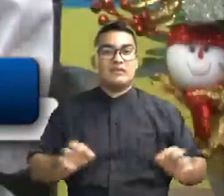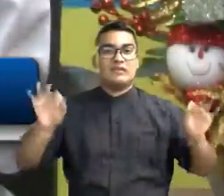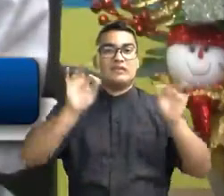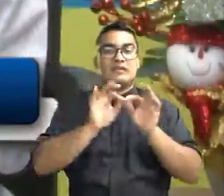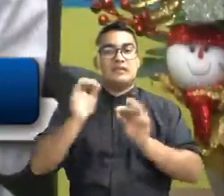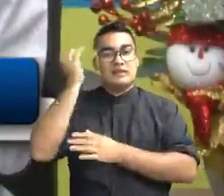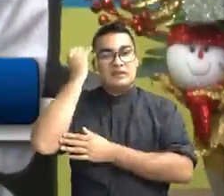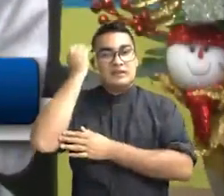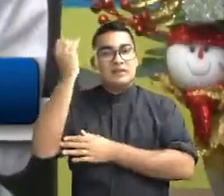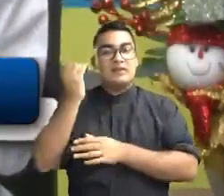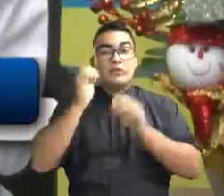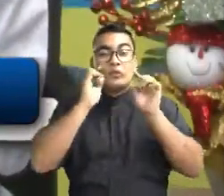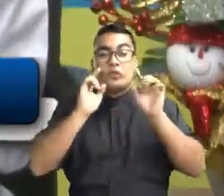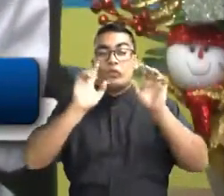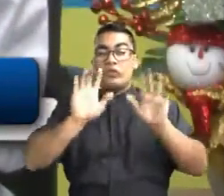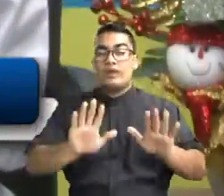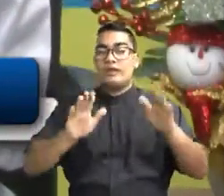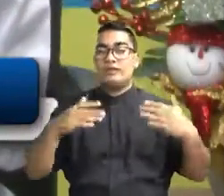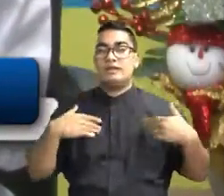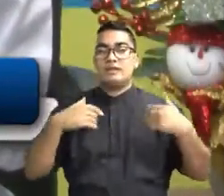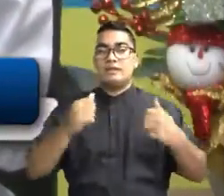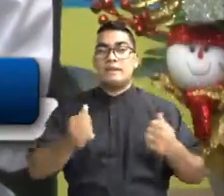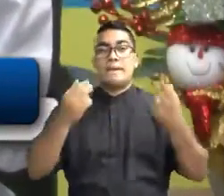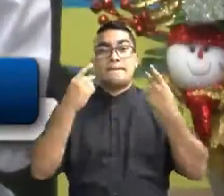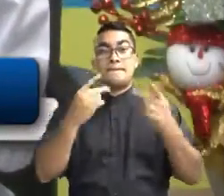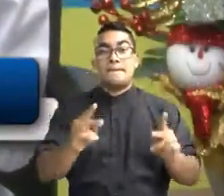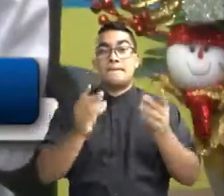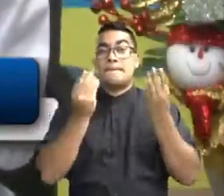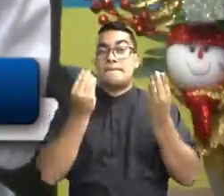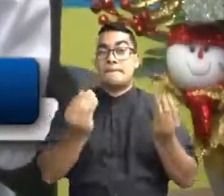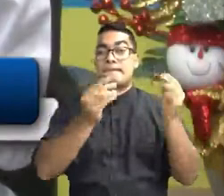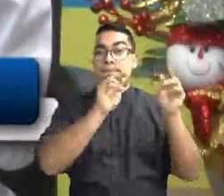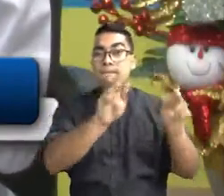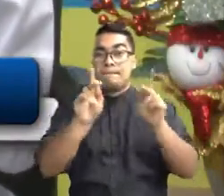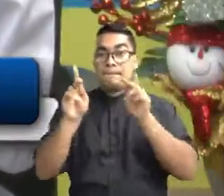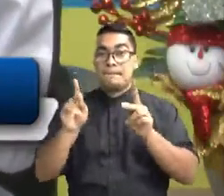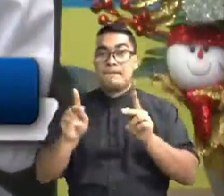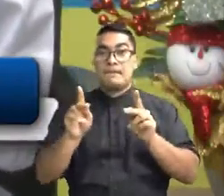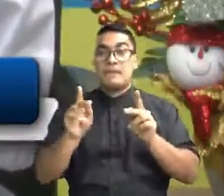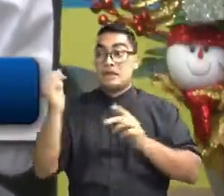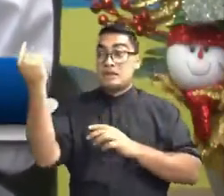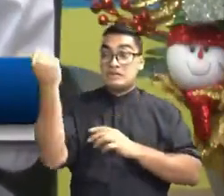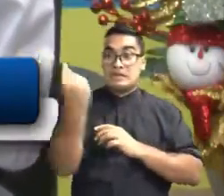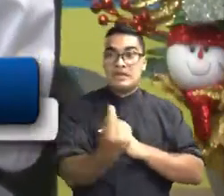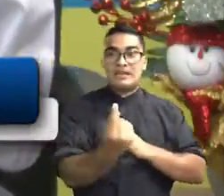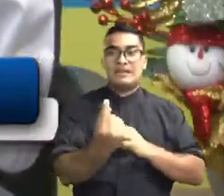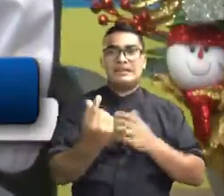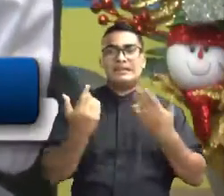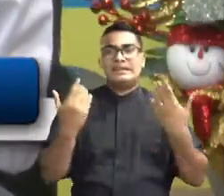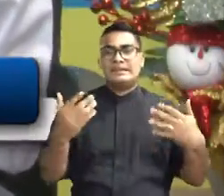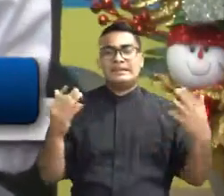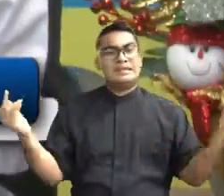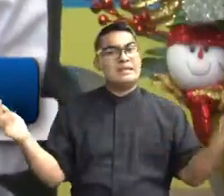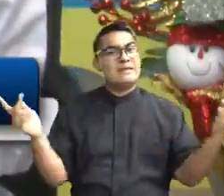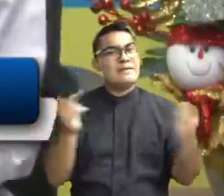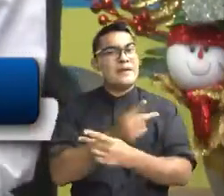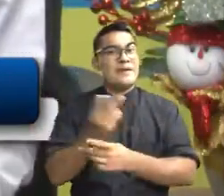la prevención, pero la mayoría de los pacientes los captamos ya en etapa avanzada de la